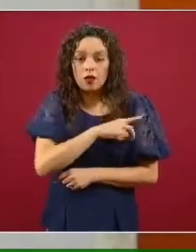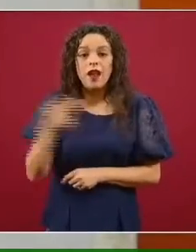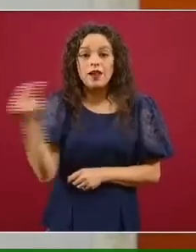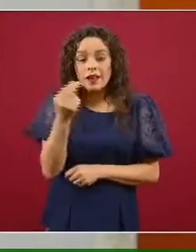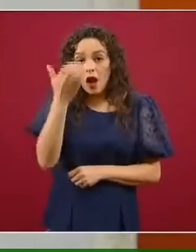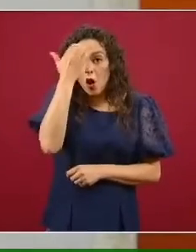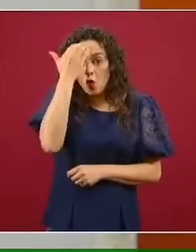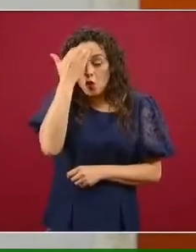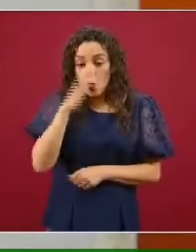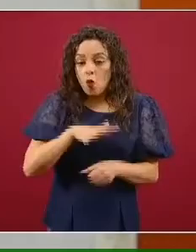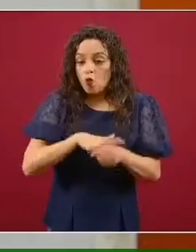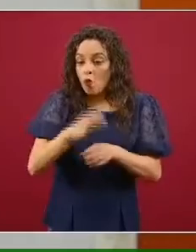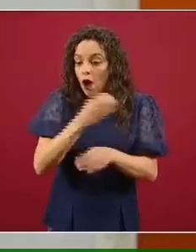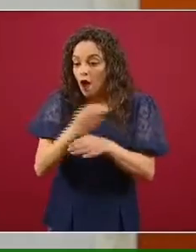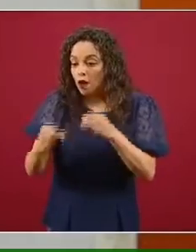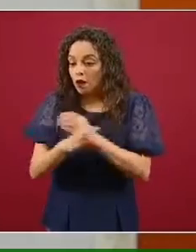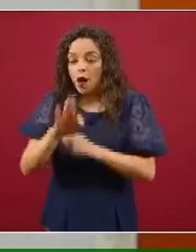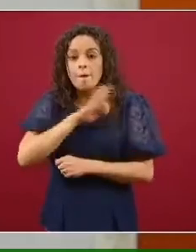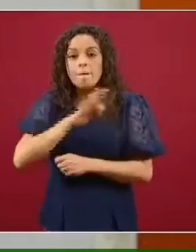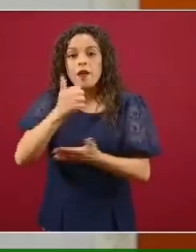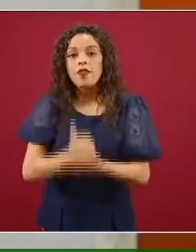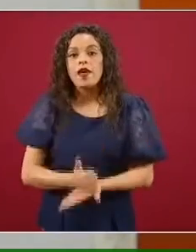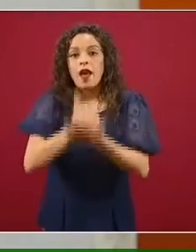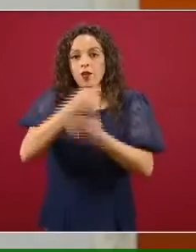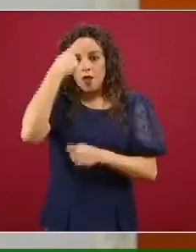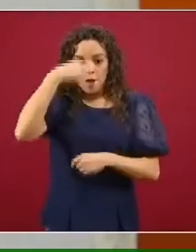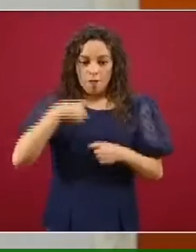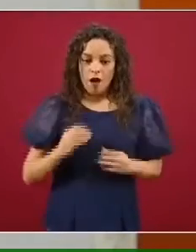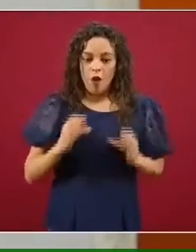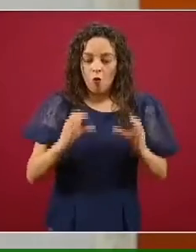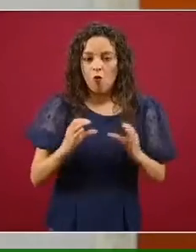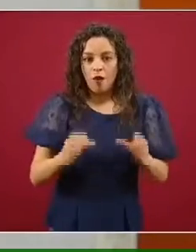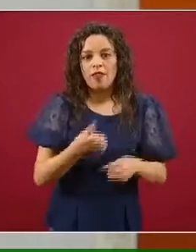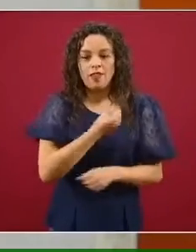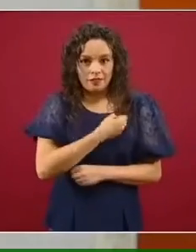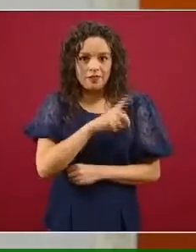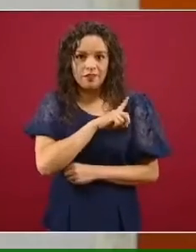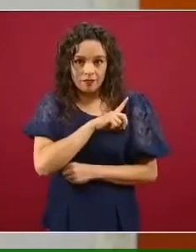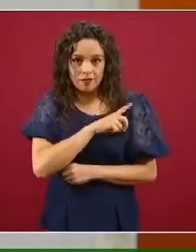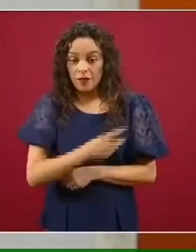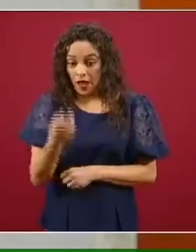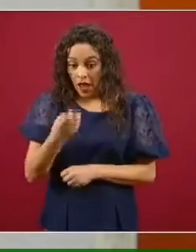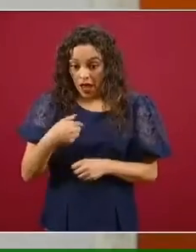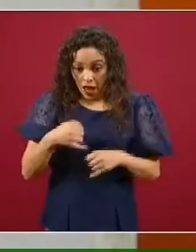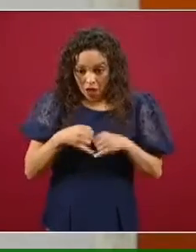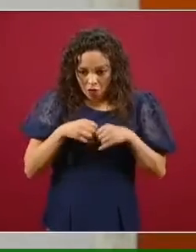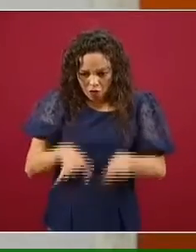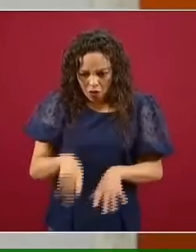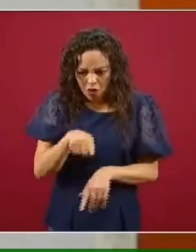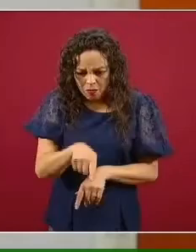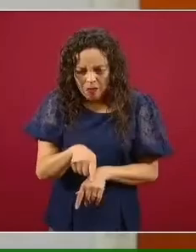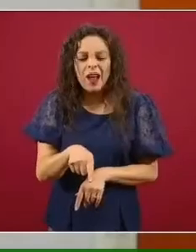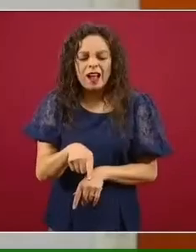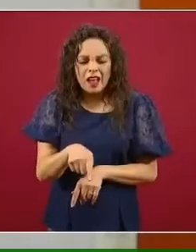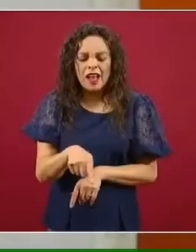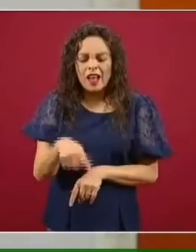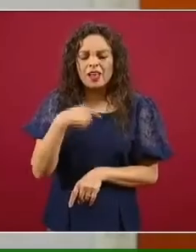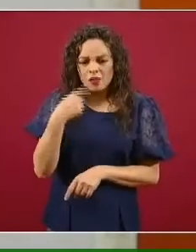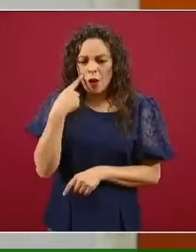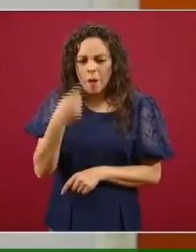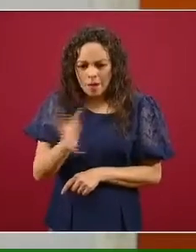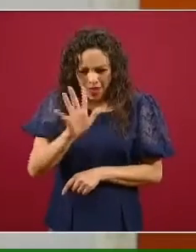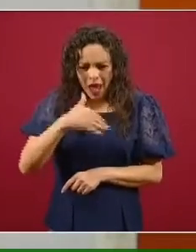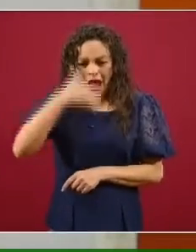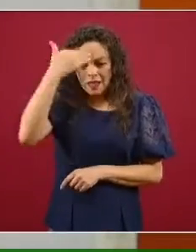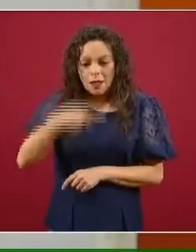pero específicamente la activación. Yo con esta información que tengo, ¿qué hago? ¿Qué hago para